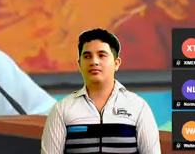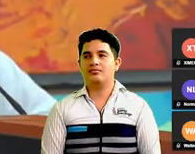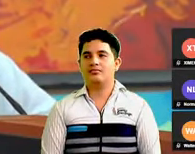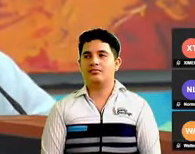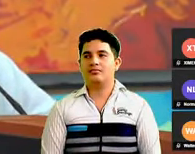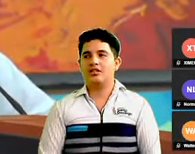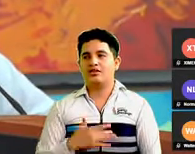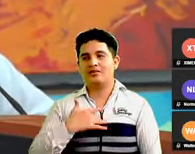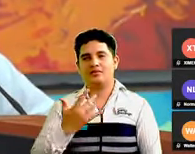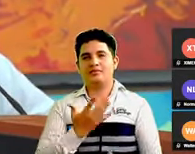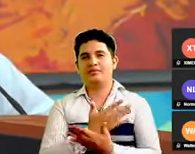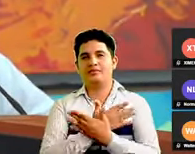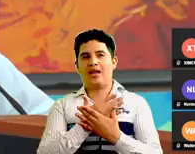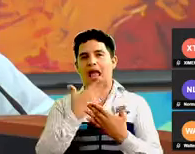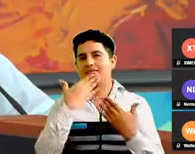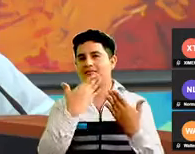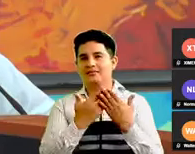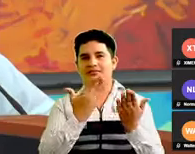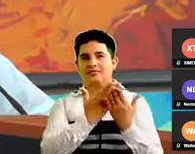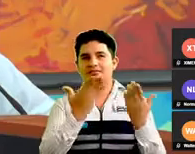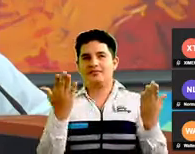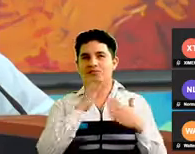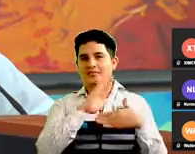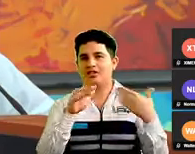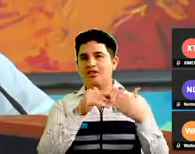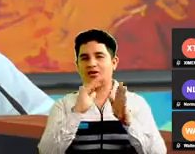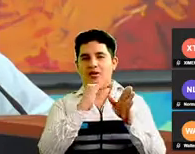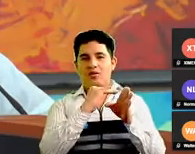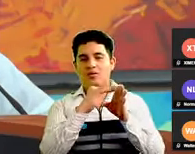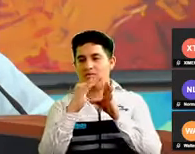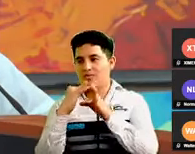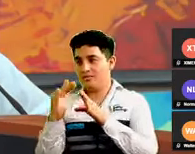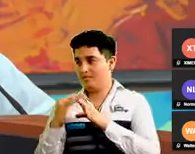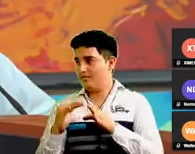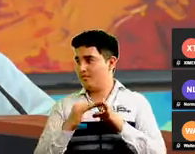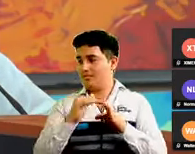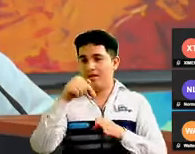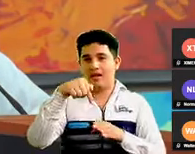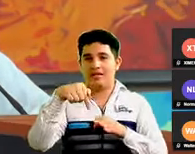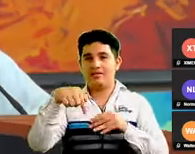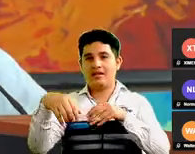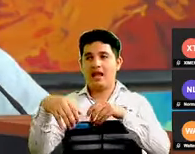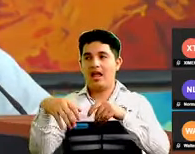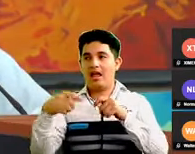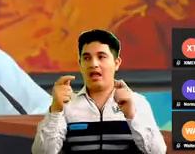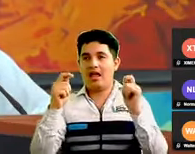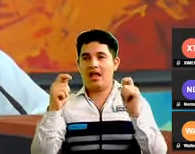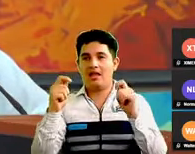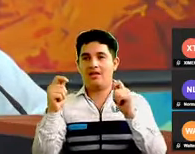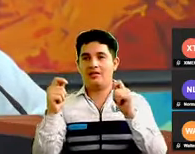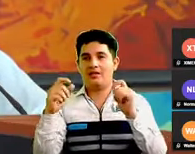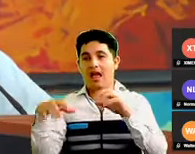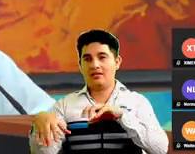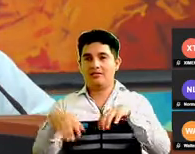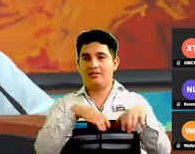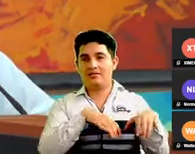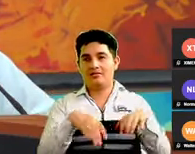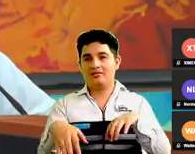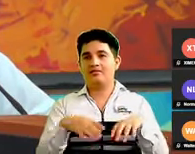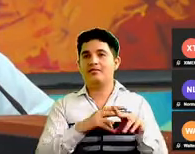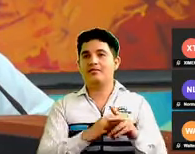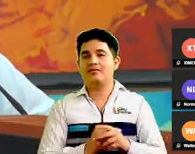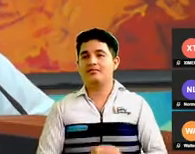Estamos muy agradecidos de que nos hayan invitado a este evento. Aprovechando también para